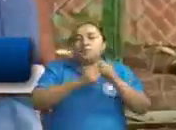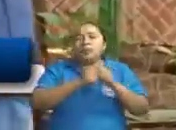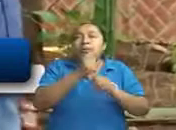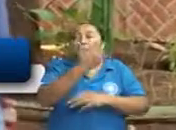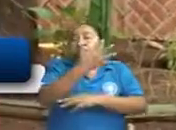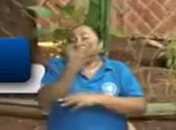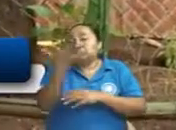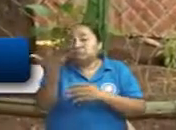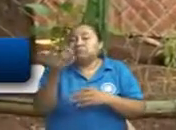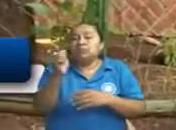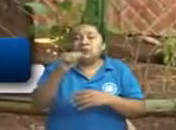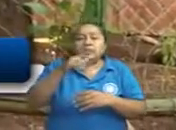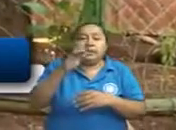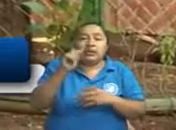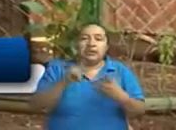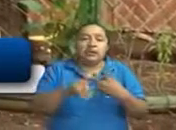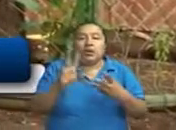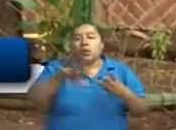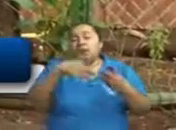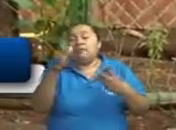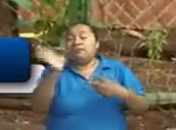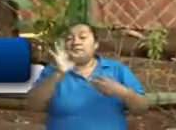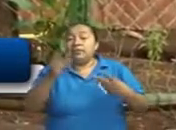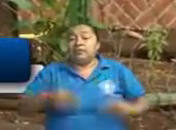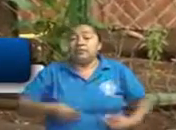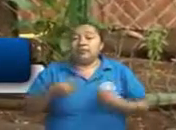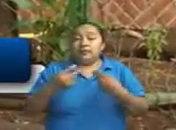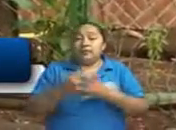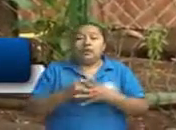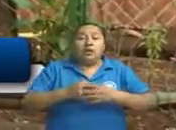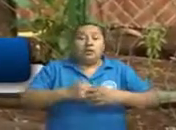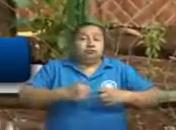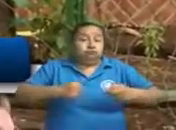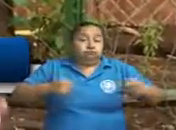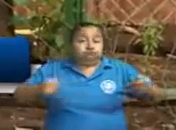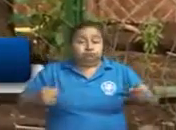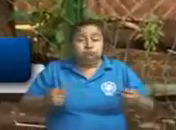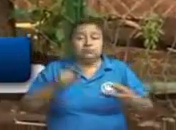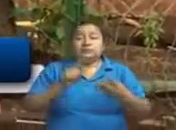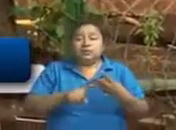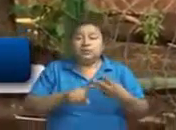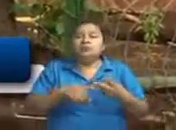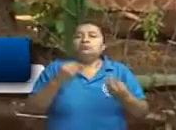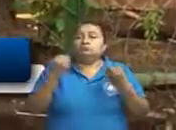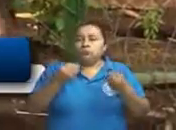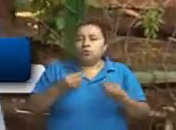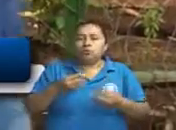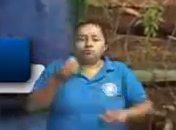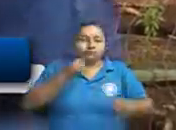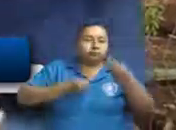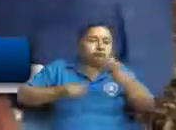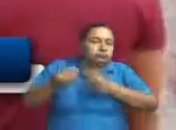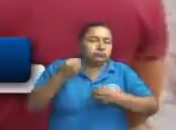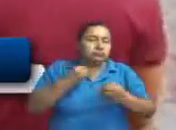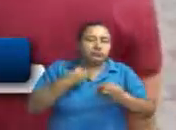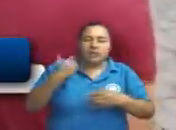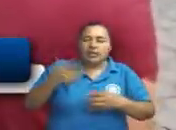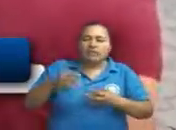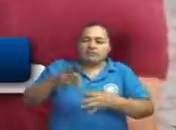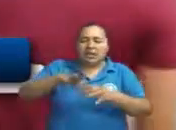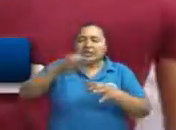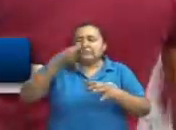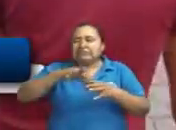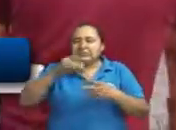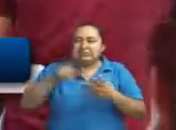influencia en cuanto a los estilos de vida. Aquí llamamos la obesidad, aquí llamamos el consumo de alimentos procesados,